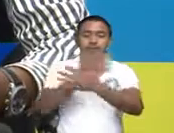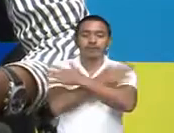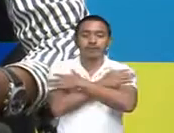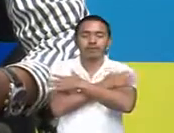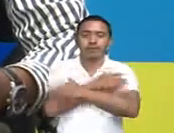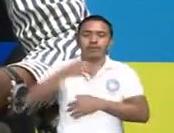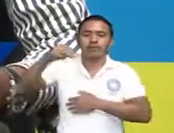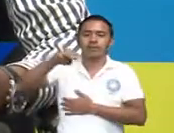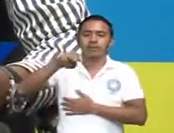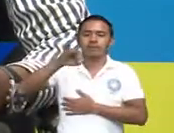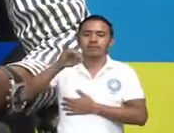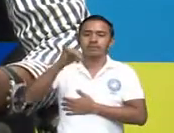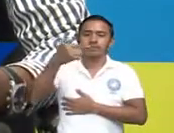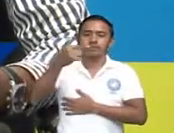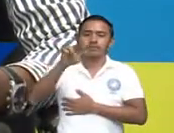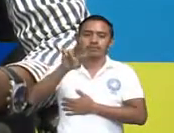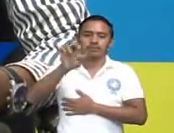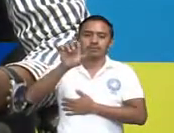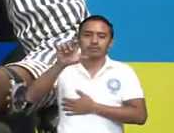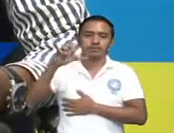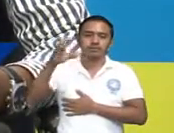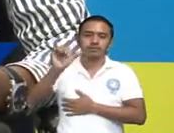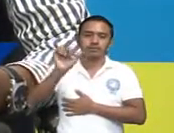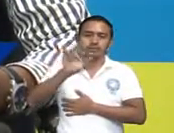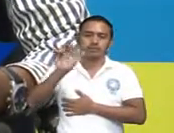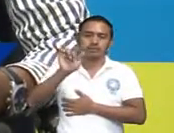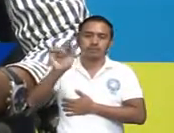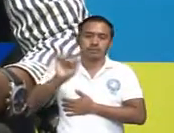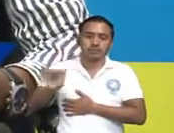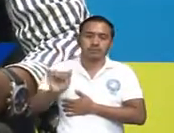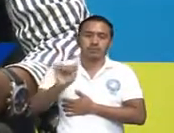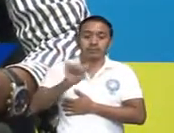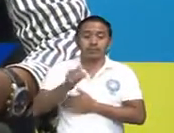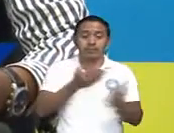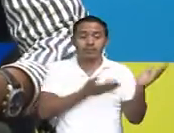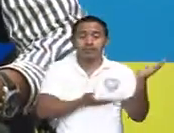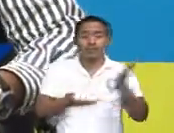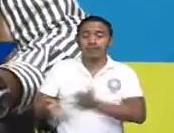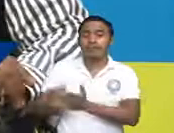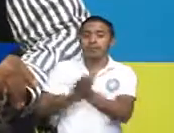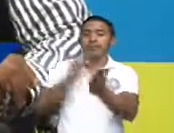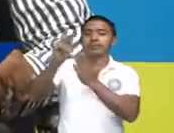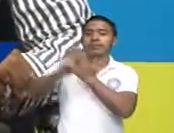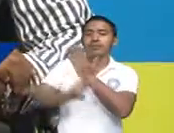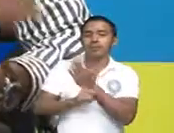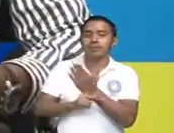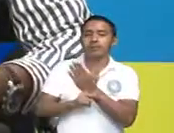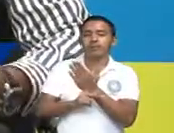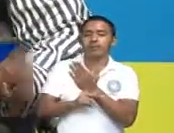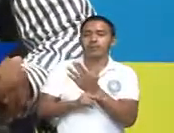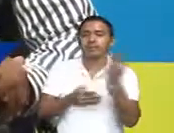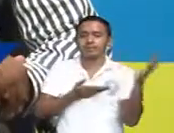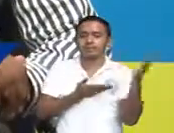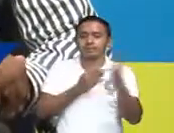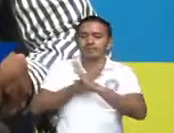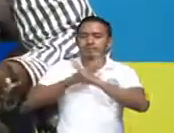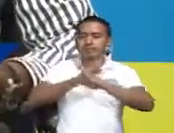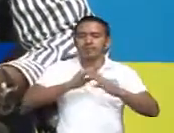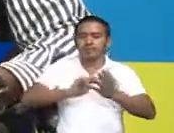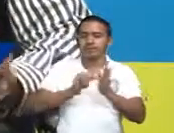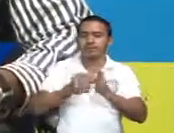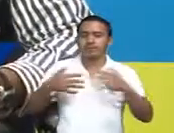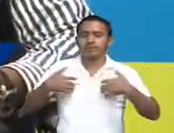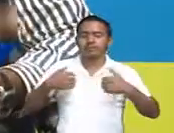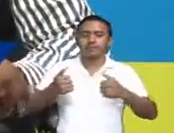amena y les doy la bienvenida a un programa más de prevenir es saludamos toda la semana luego de unas ricas